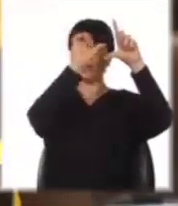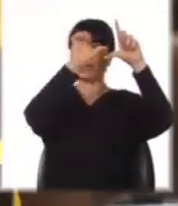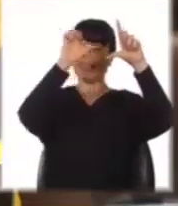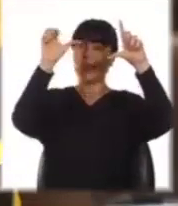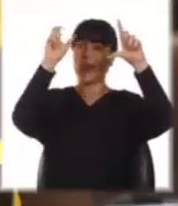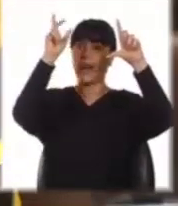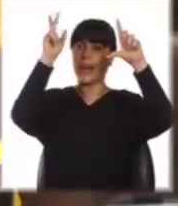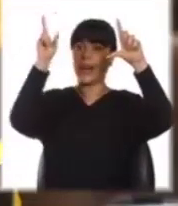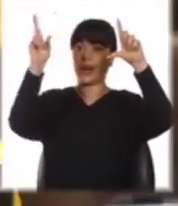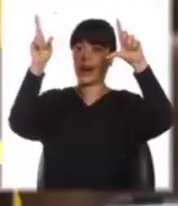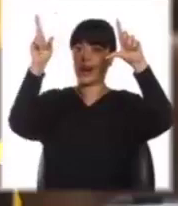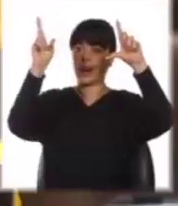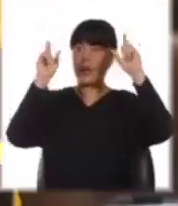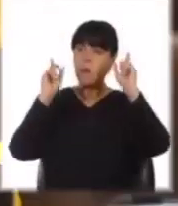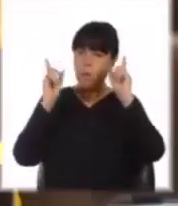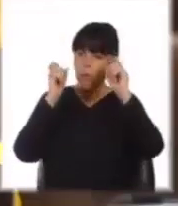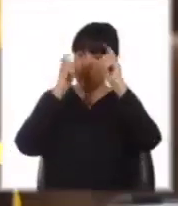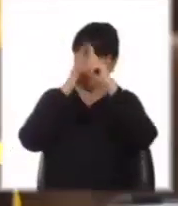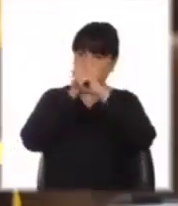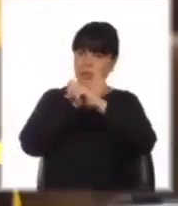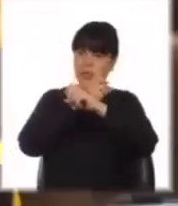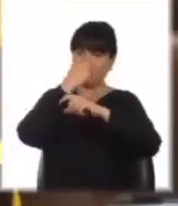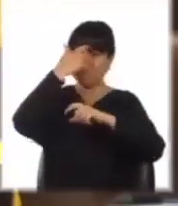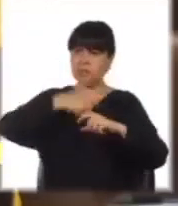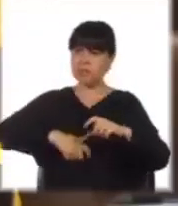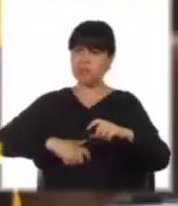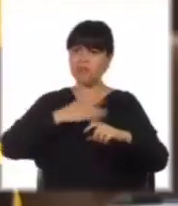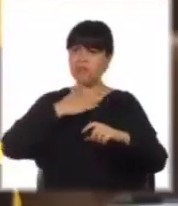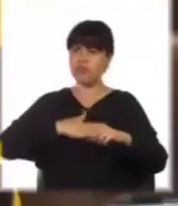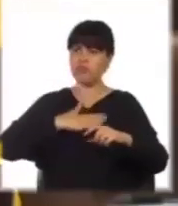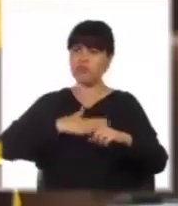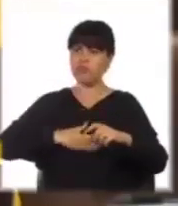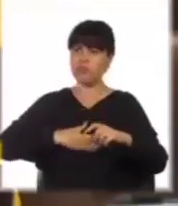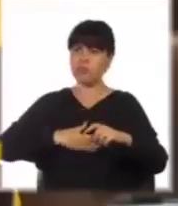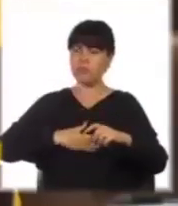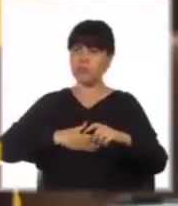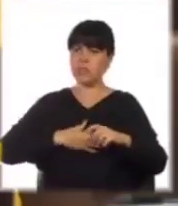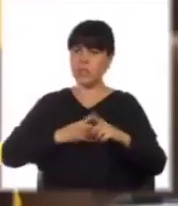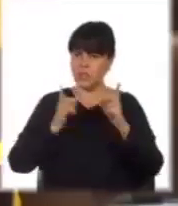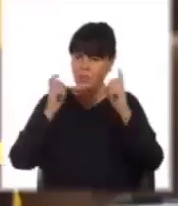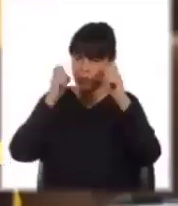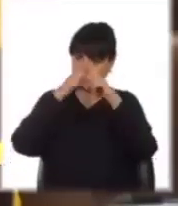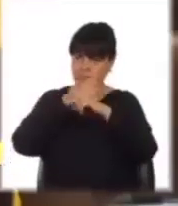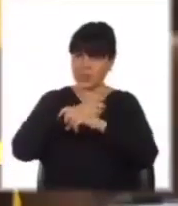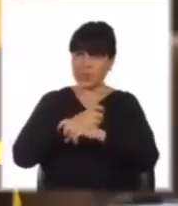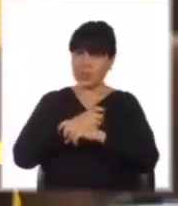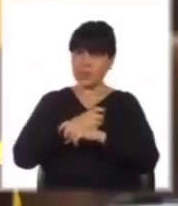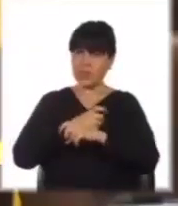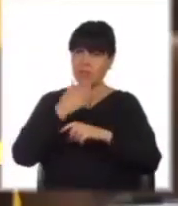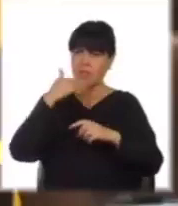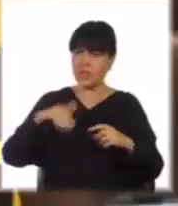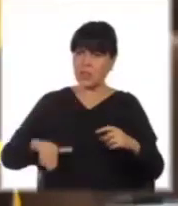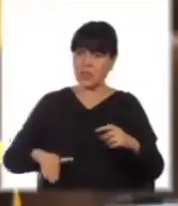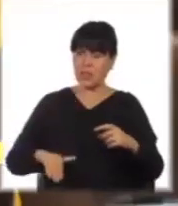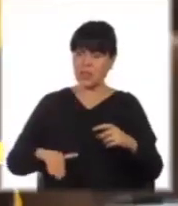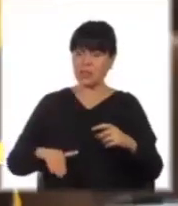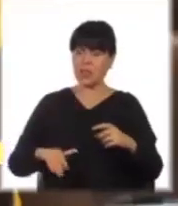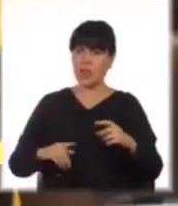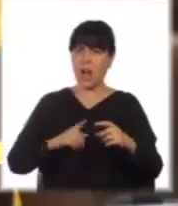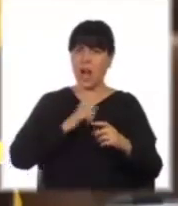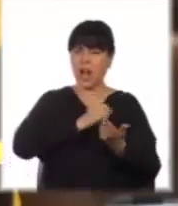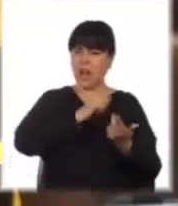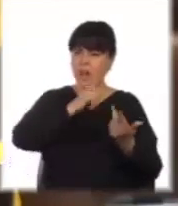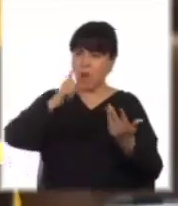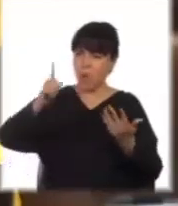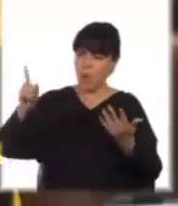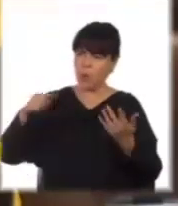Porque es tan difícil comprender que las personas tienen derecho a ser. ¿Acaso cada uno de nosotros y